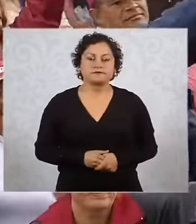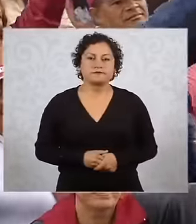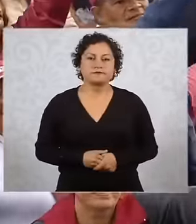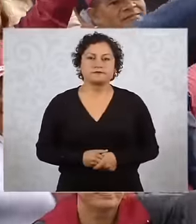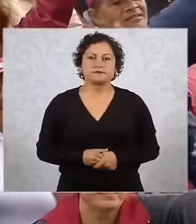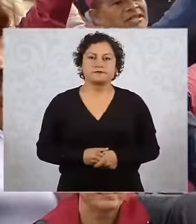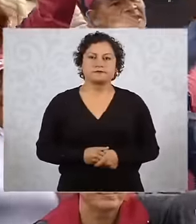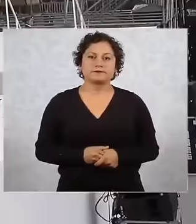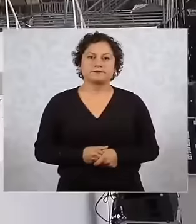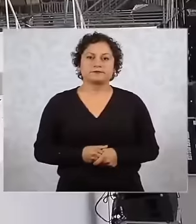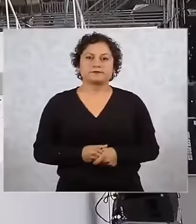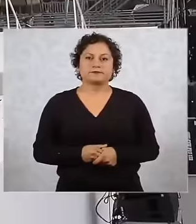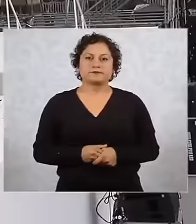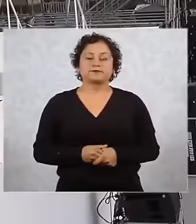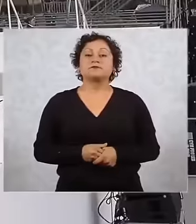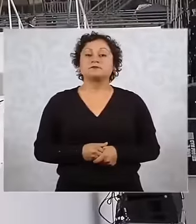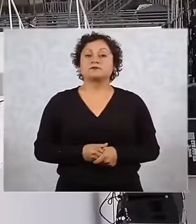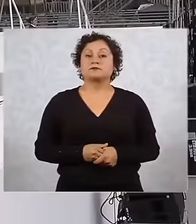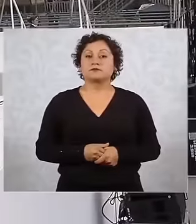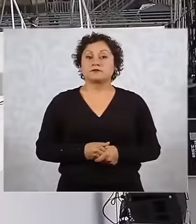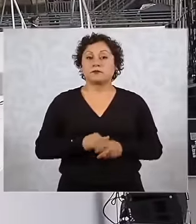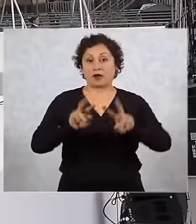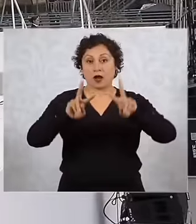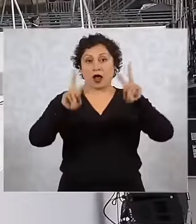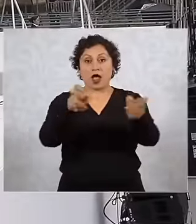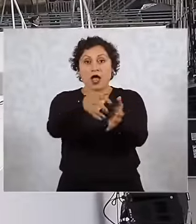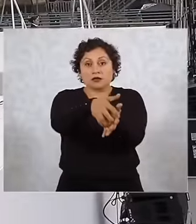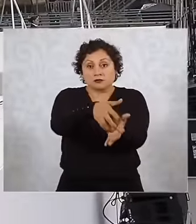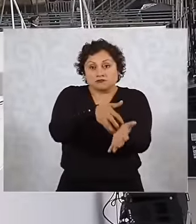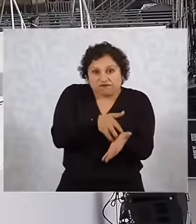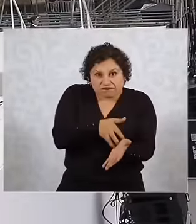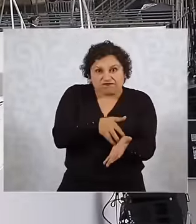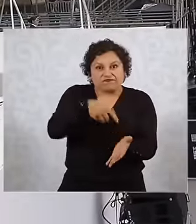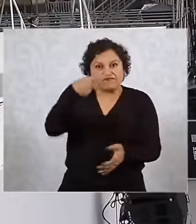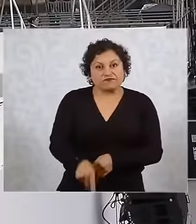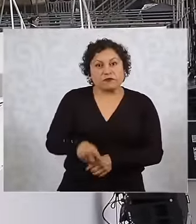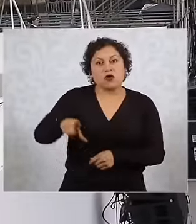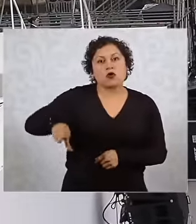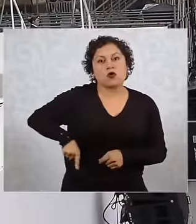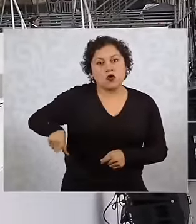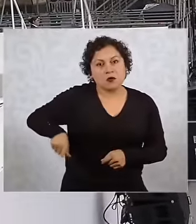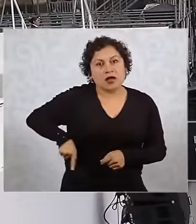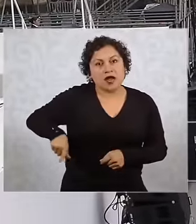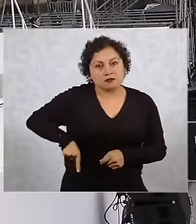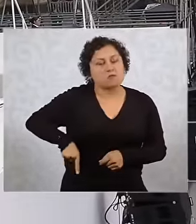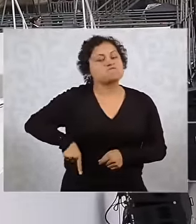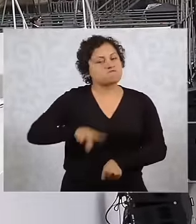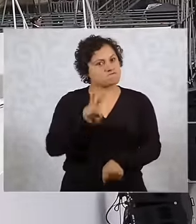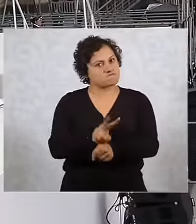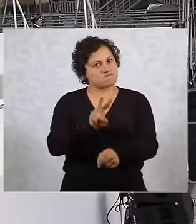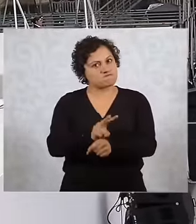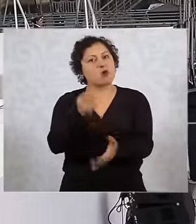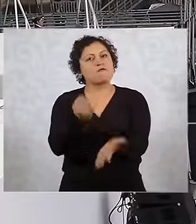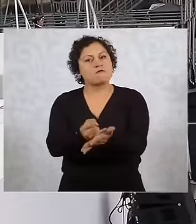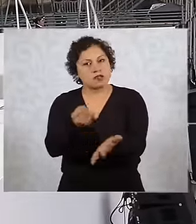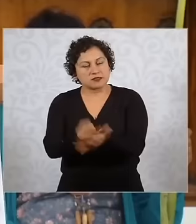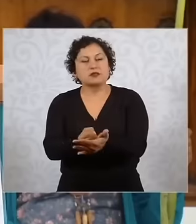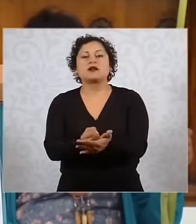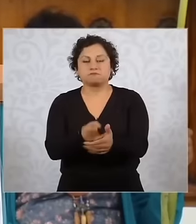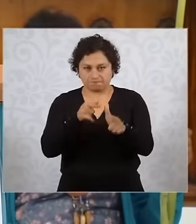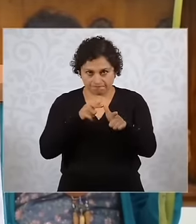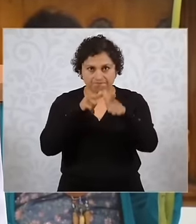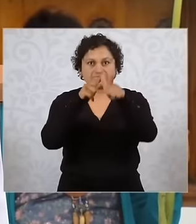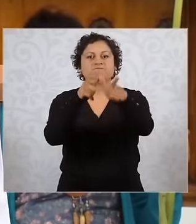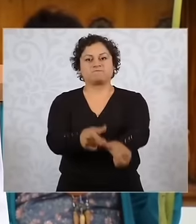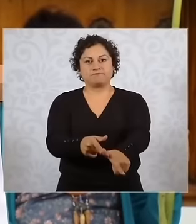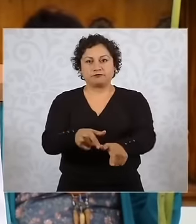15. Vamos a mantener la austeridad republicana, la disciplina financiera y fiscal. Continuará un